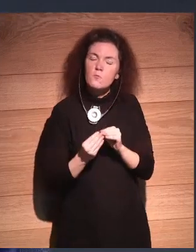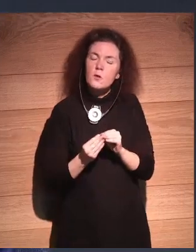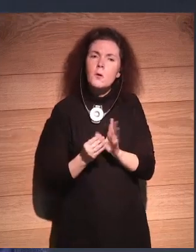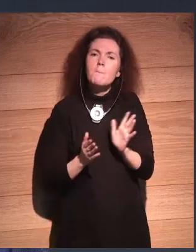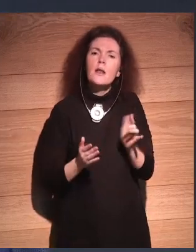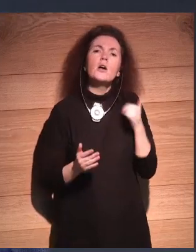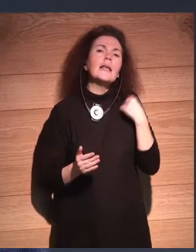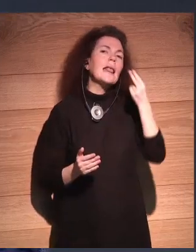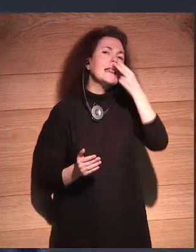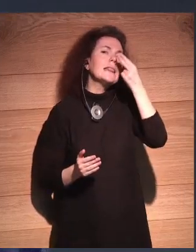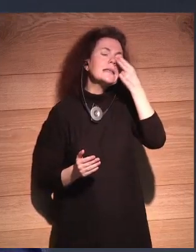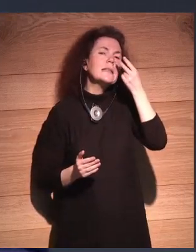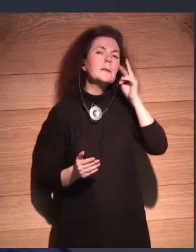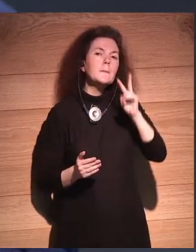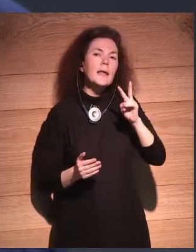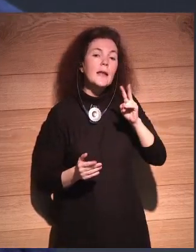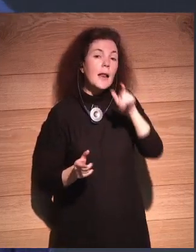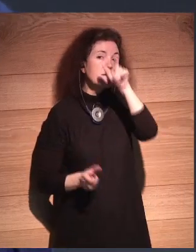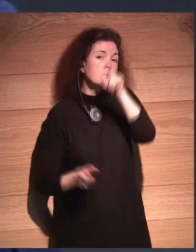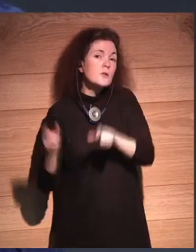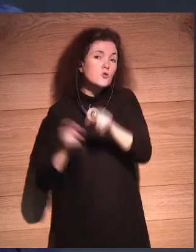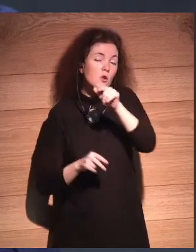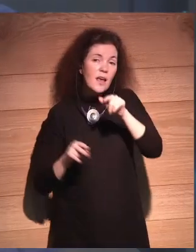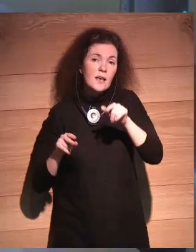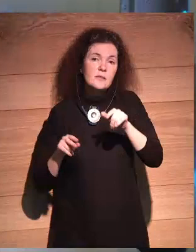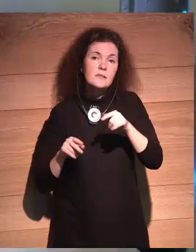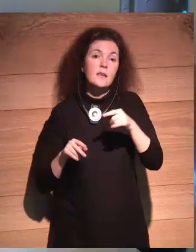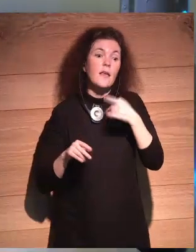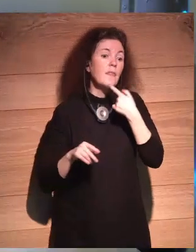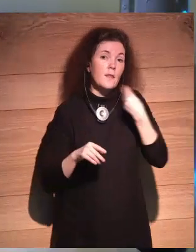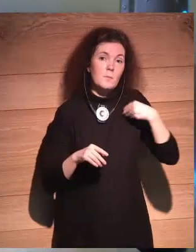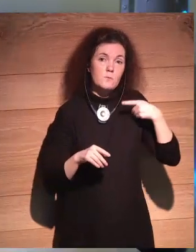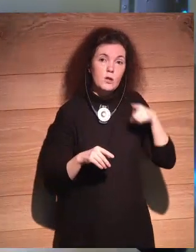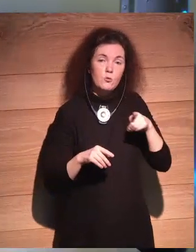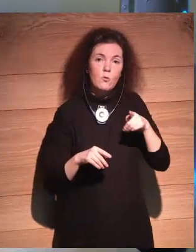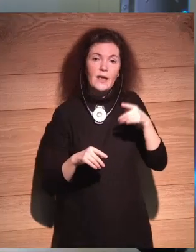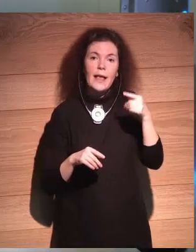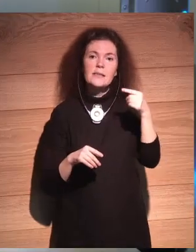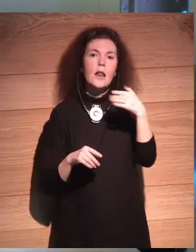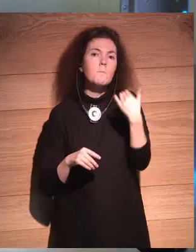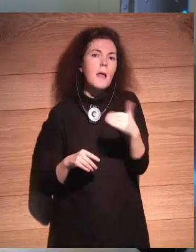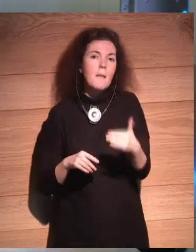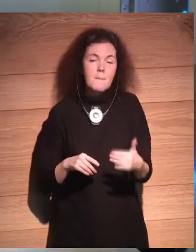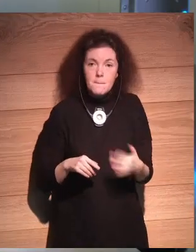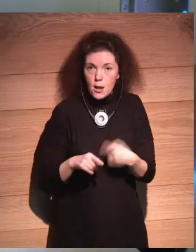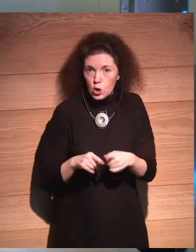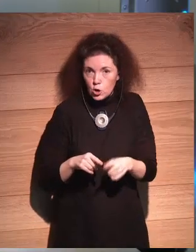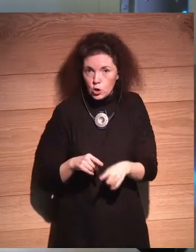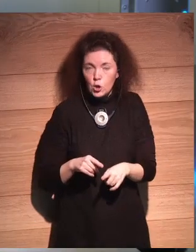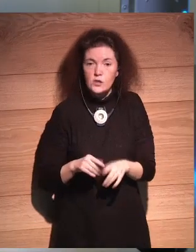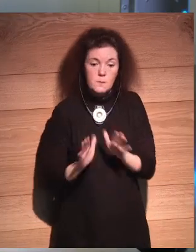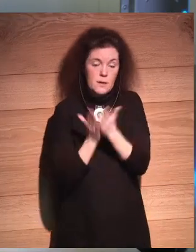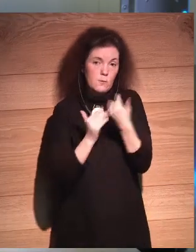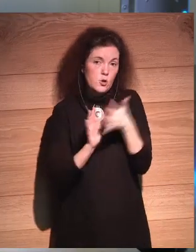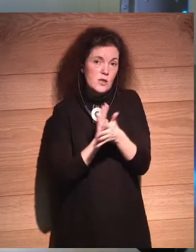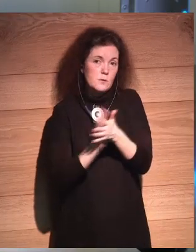interesante ver cómo las mismas personas que dicen lo que has dicho tú, que es algo malo, como yo también explico en mi libro,